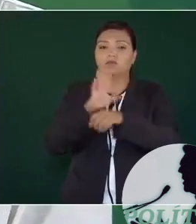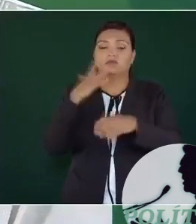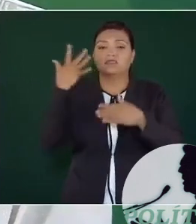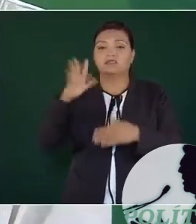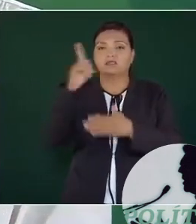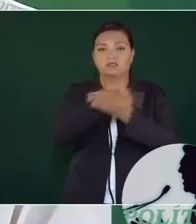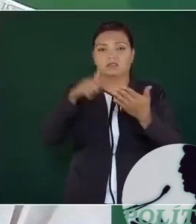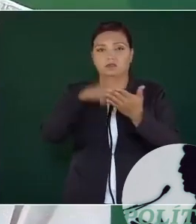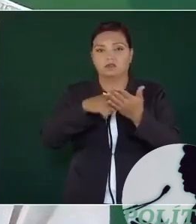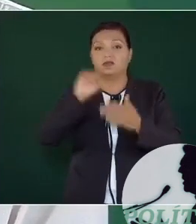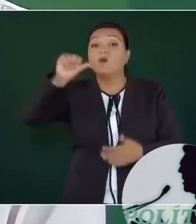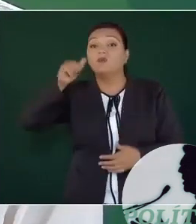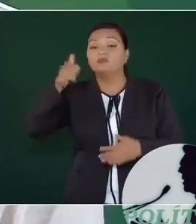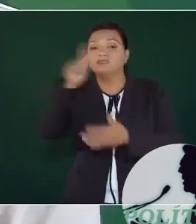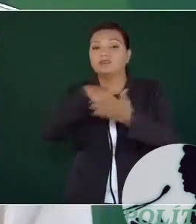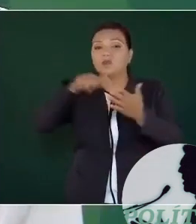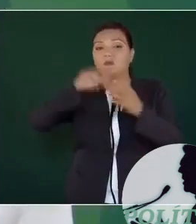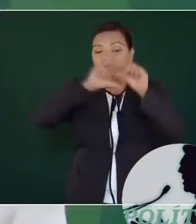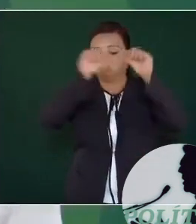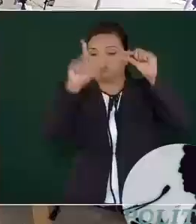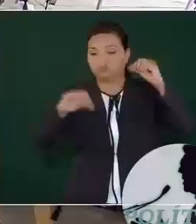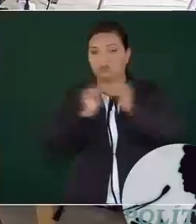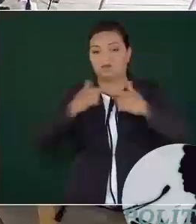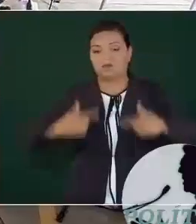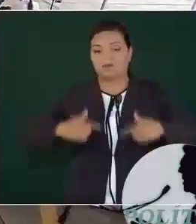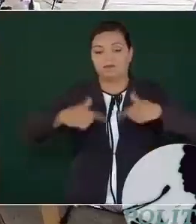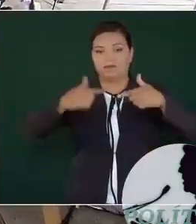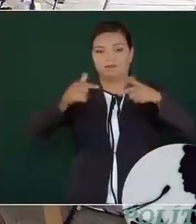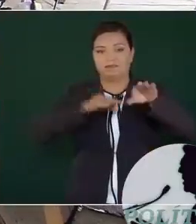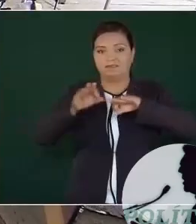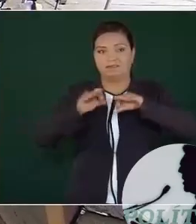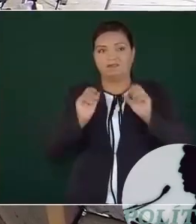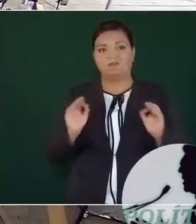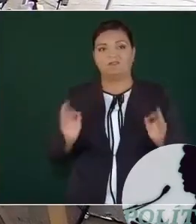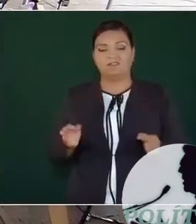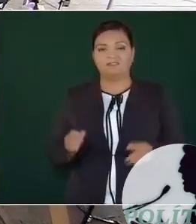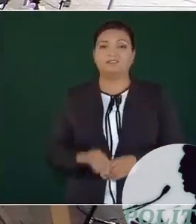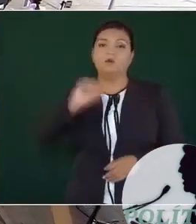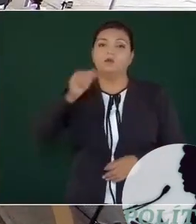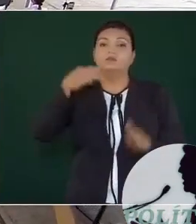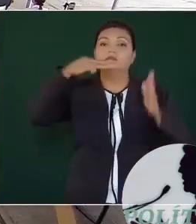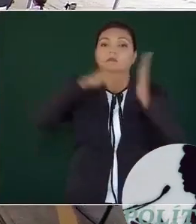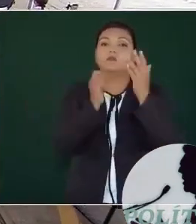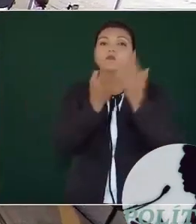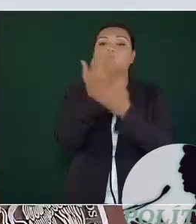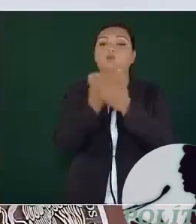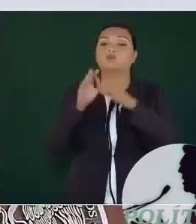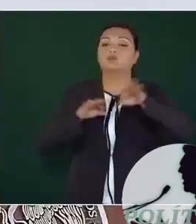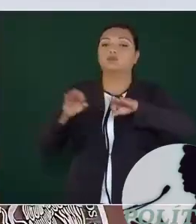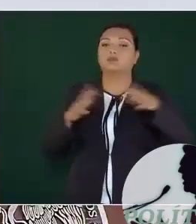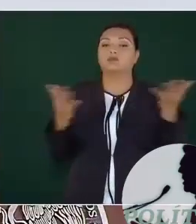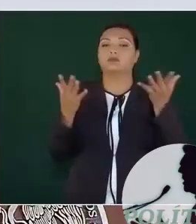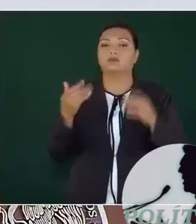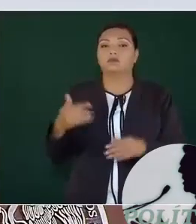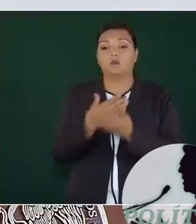el 11º lugar nacional, con la generación de empleo formal en 11,000 puestos de trabajo creados en